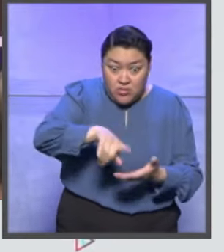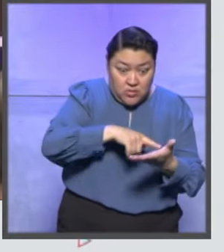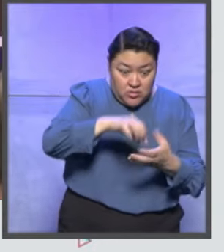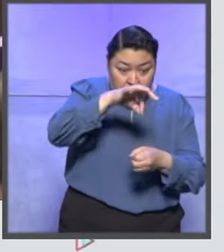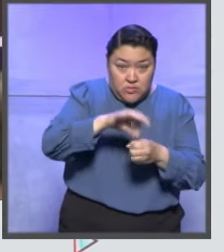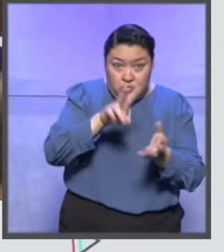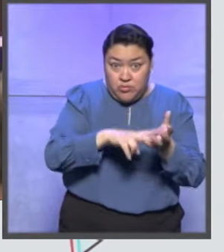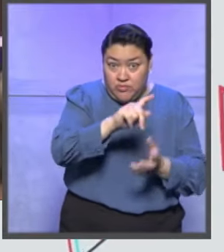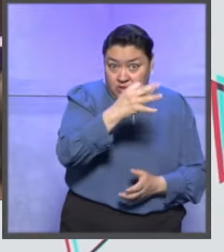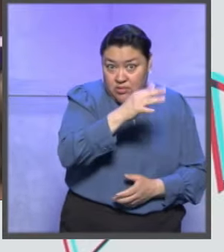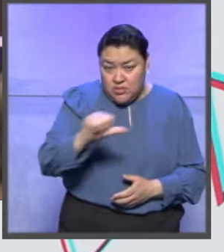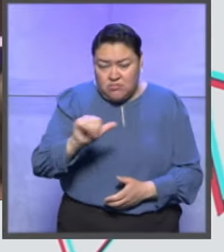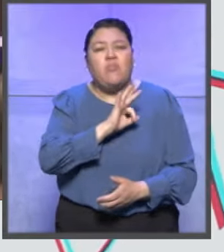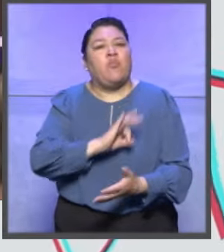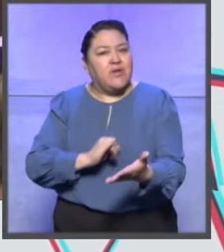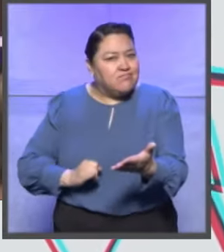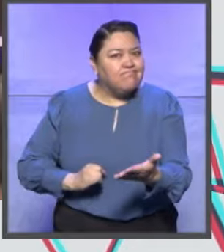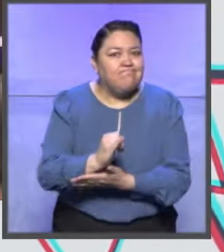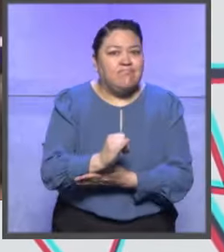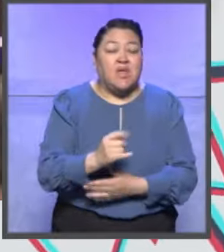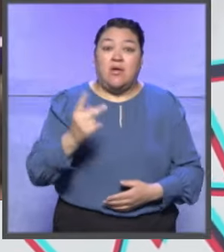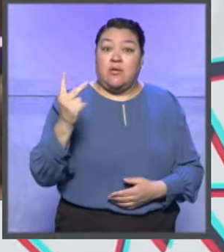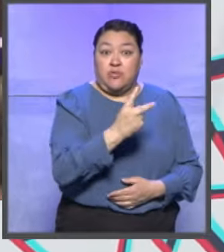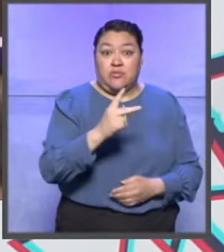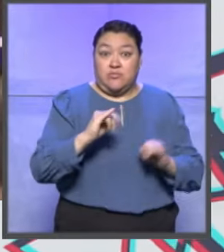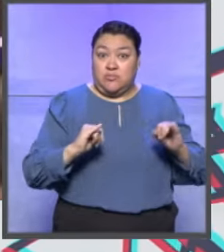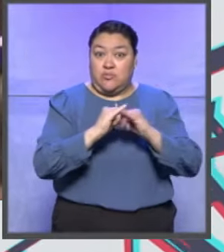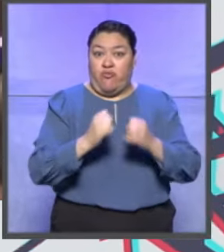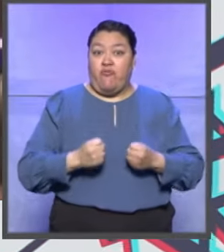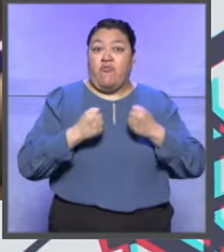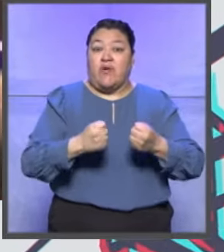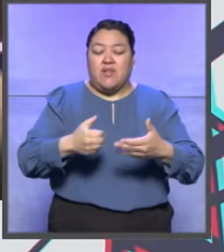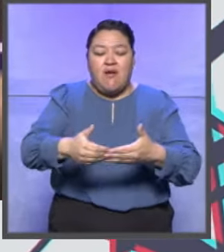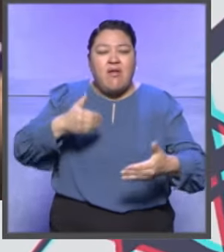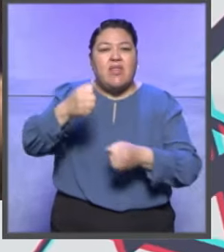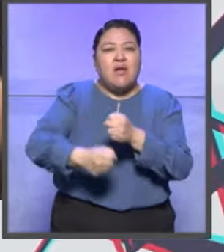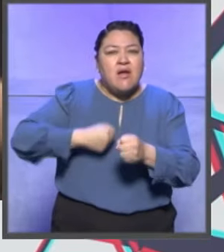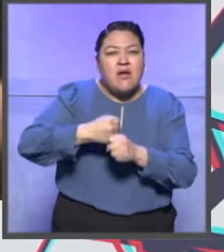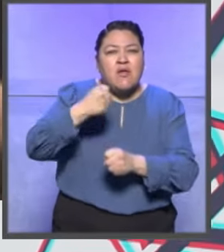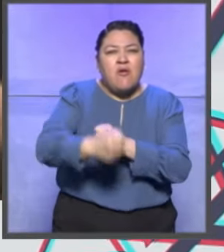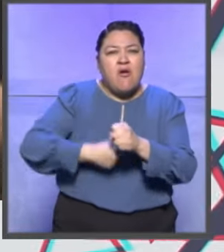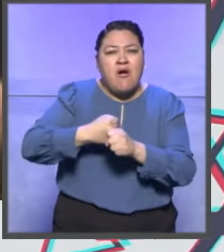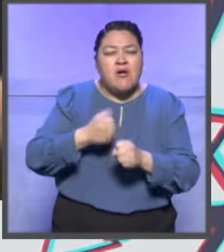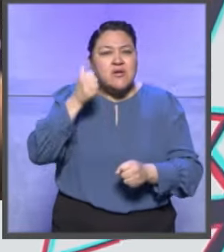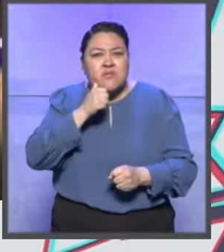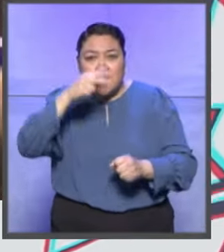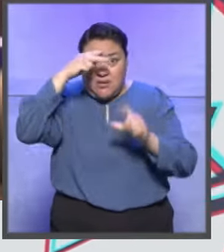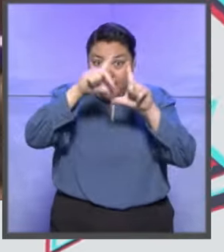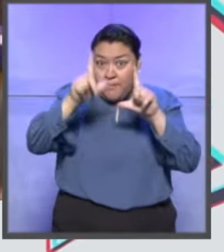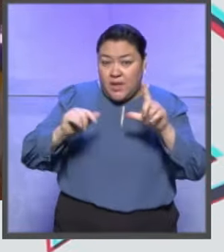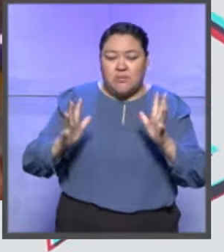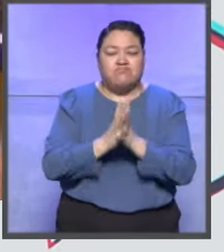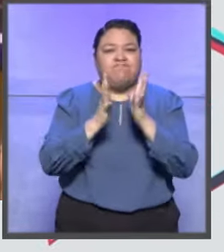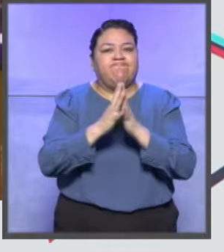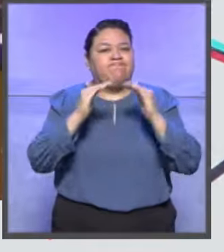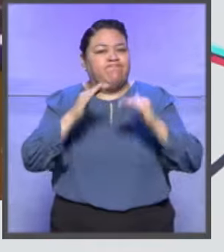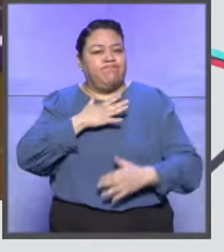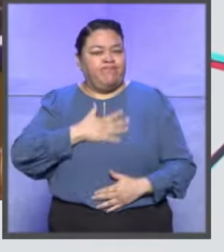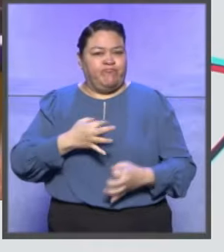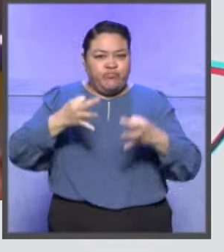electoral 2023-2024. Estas dos instituciones, dijo, se han consolidado como los pilares de la democracia mexicana.